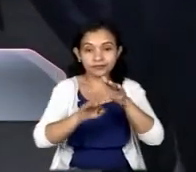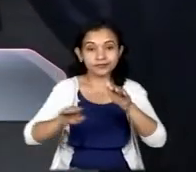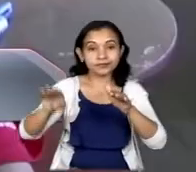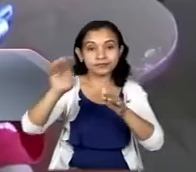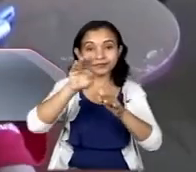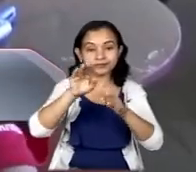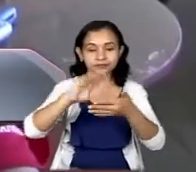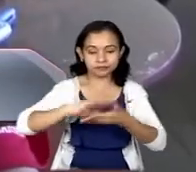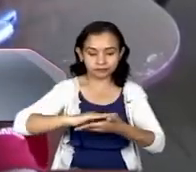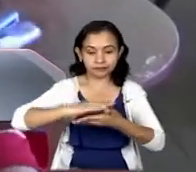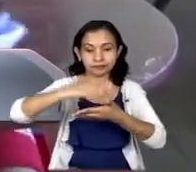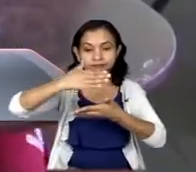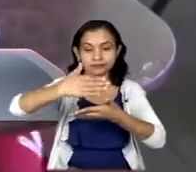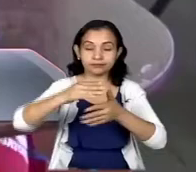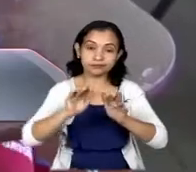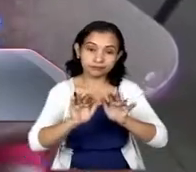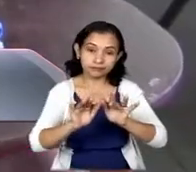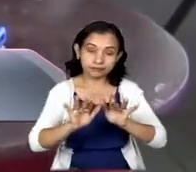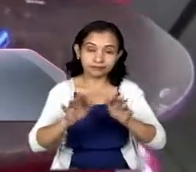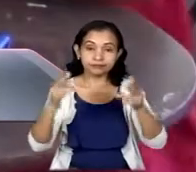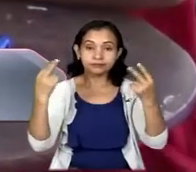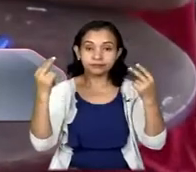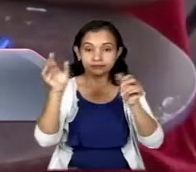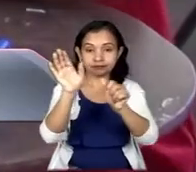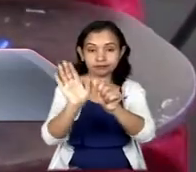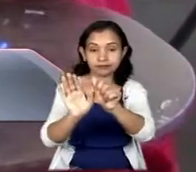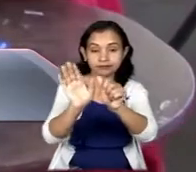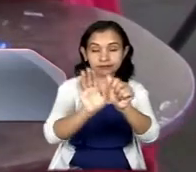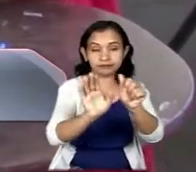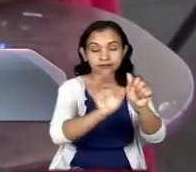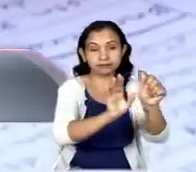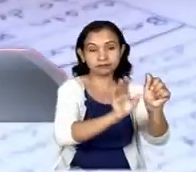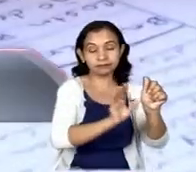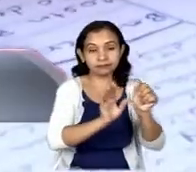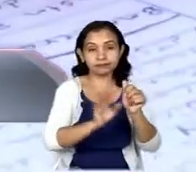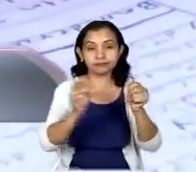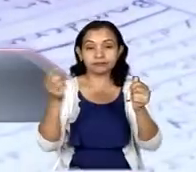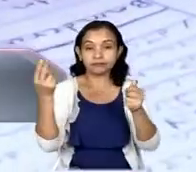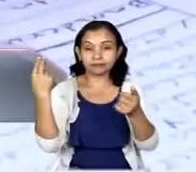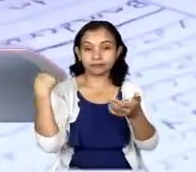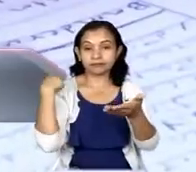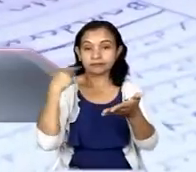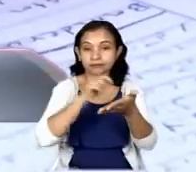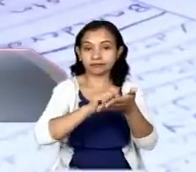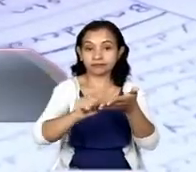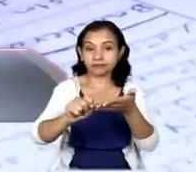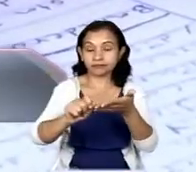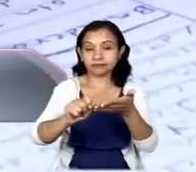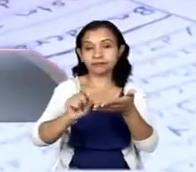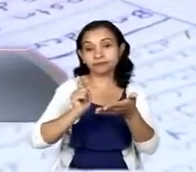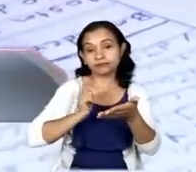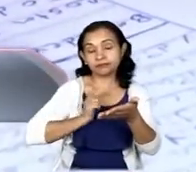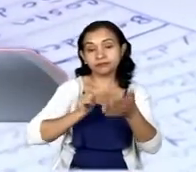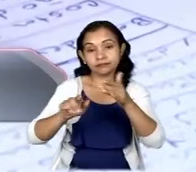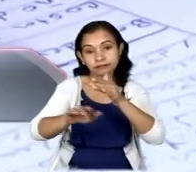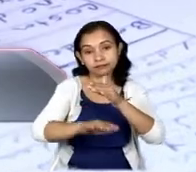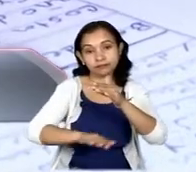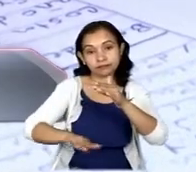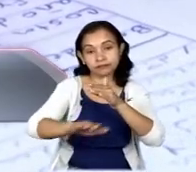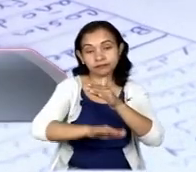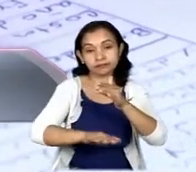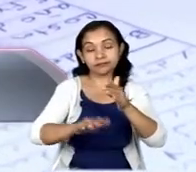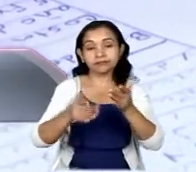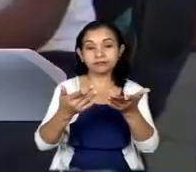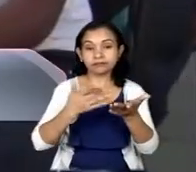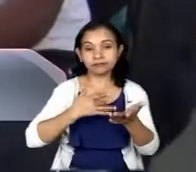una computadora por maestro, aún falta un montón de cosas. Un proceso perfecto. Pero sin embargo, recibe por lo menos lo básico, lo